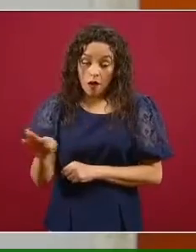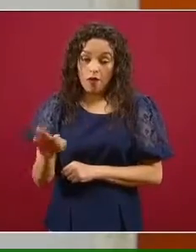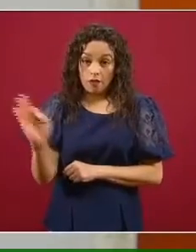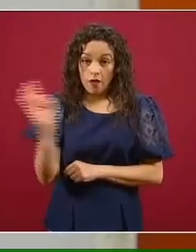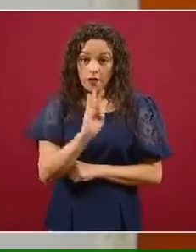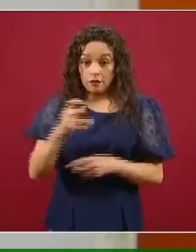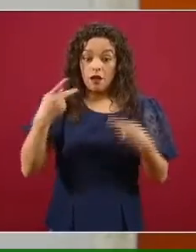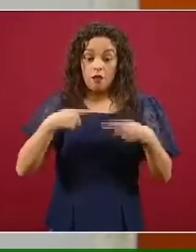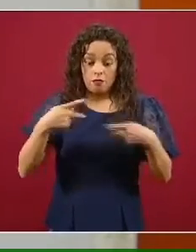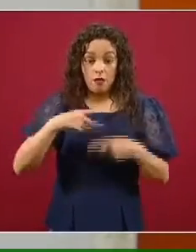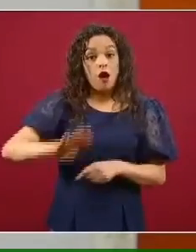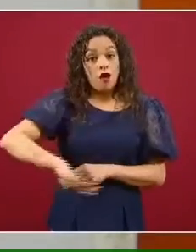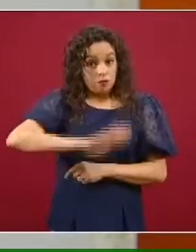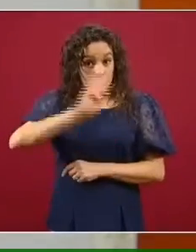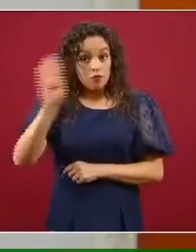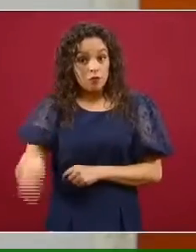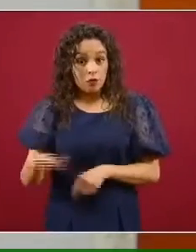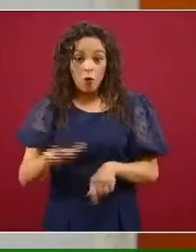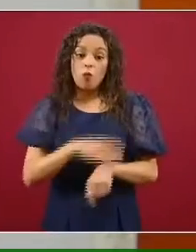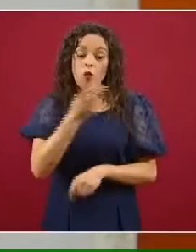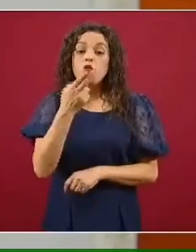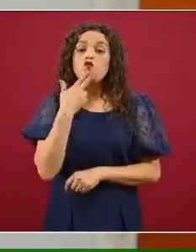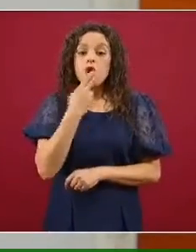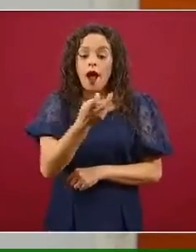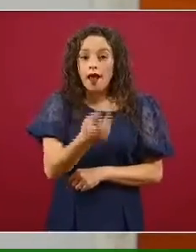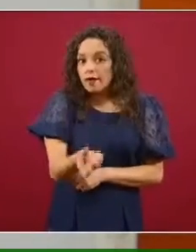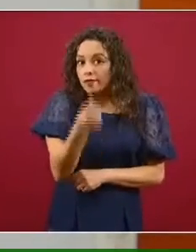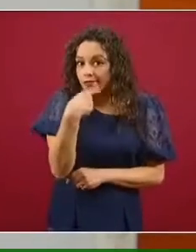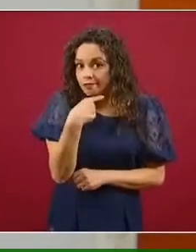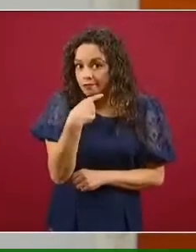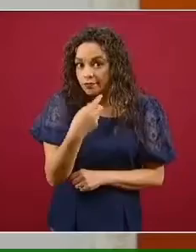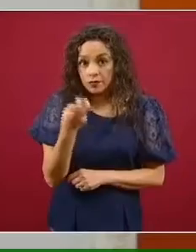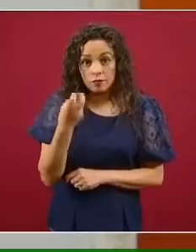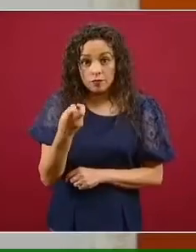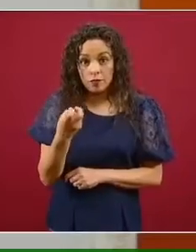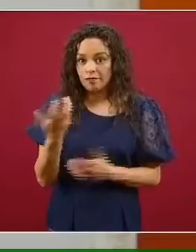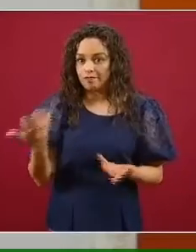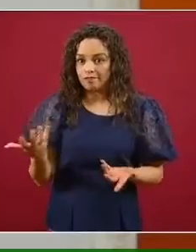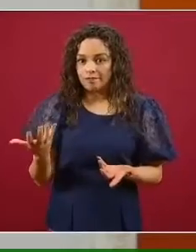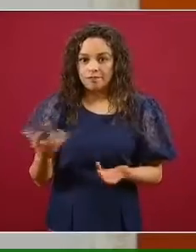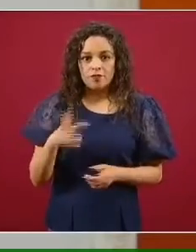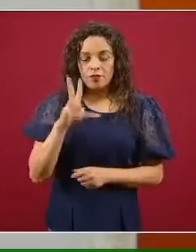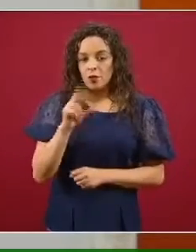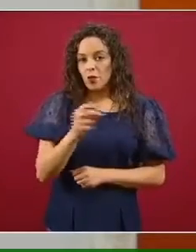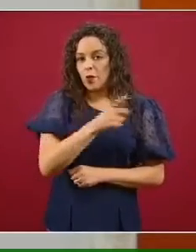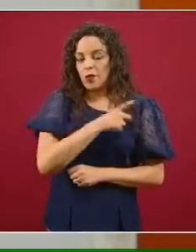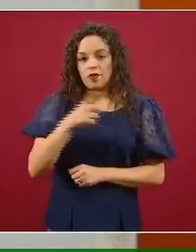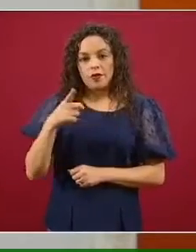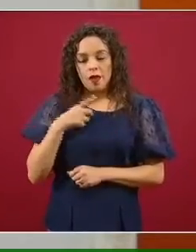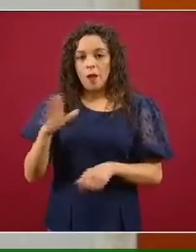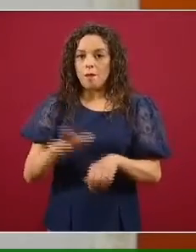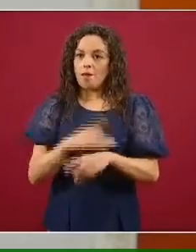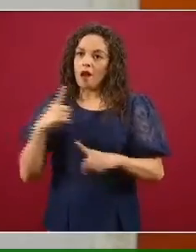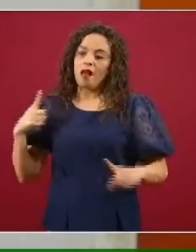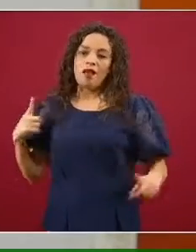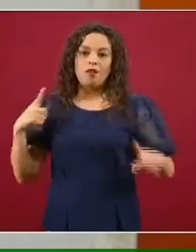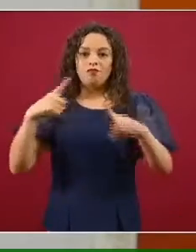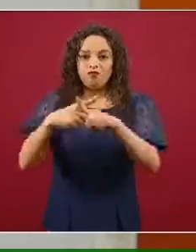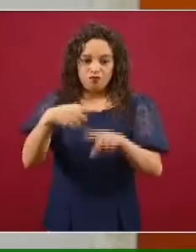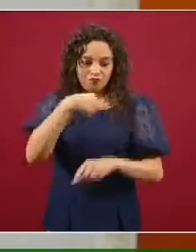que toman estos medicamentos. Entonces, para empezar, esto tiene un efecto sobre la persona. Tienen otros